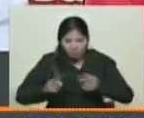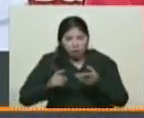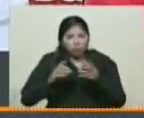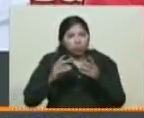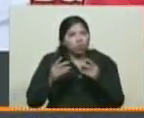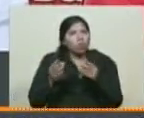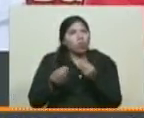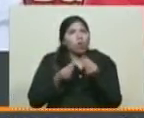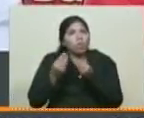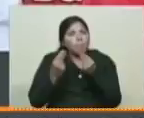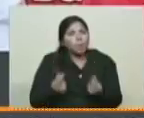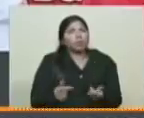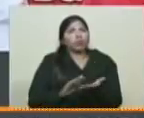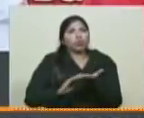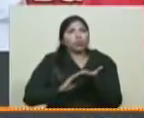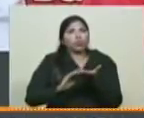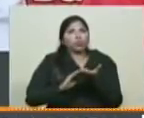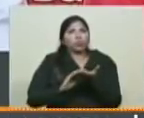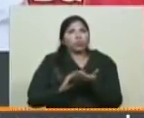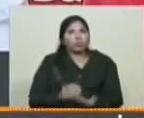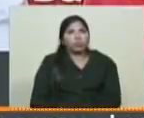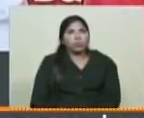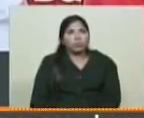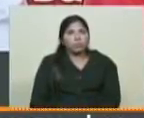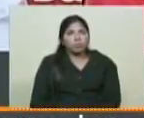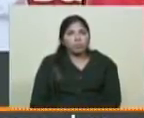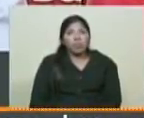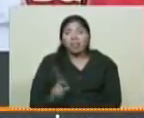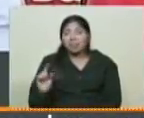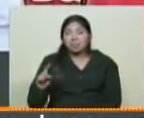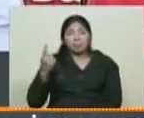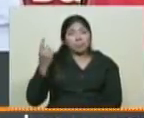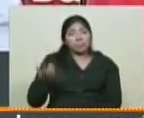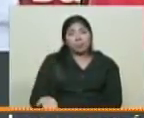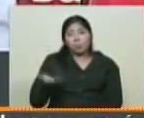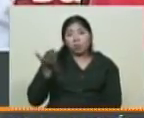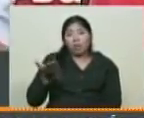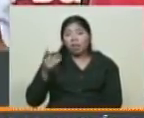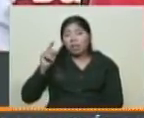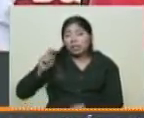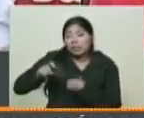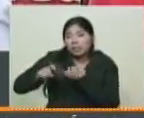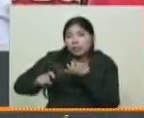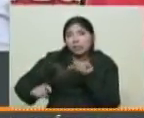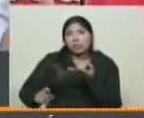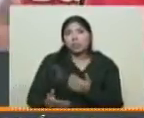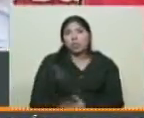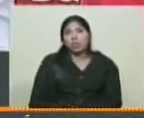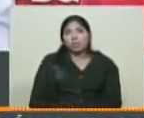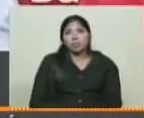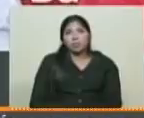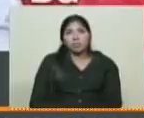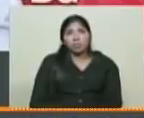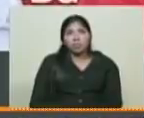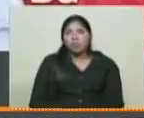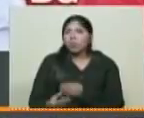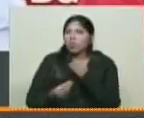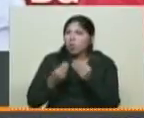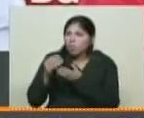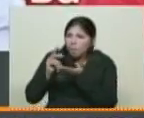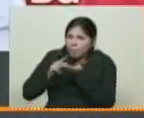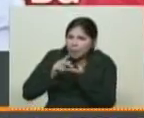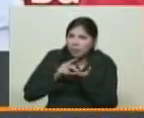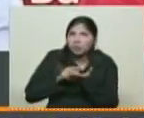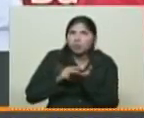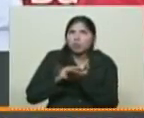resolver integralmente las principales necesidades de nuestro pueblo. Es ahí la importancia de cómo participó